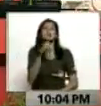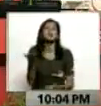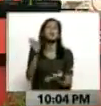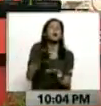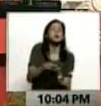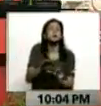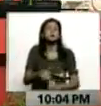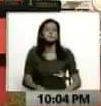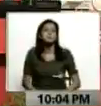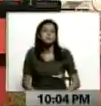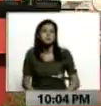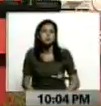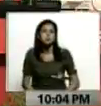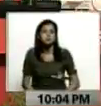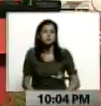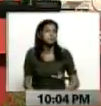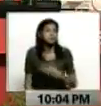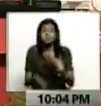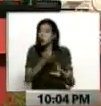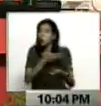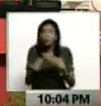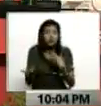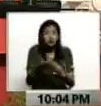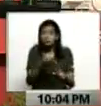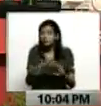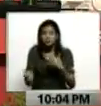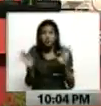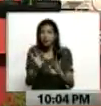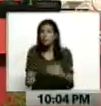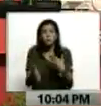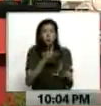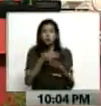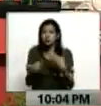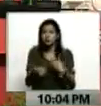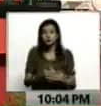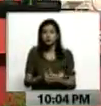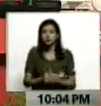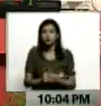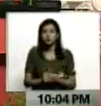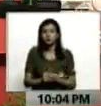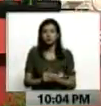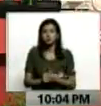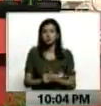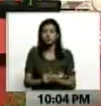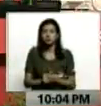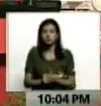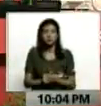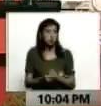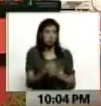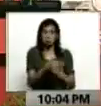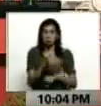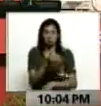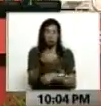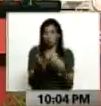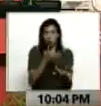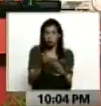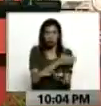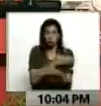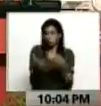otro le dice Y quién va a poner los muertos no les importa nada nada les